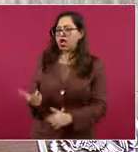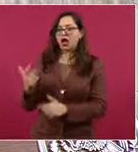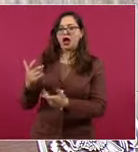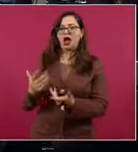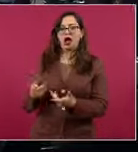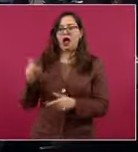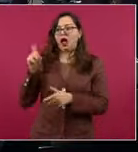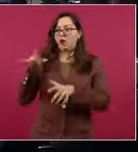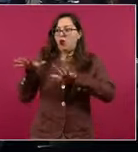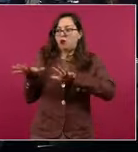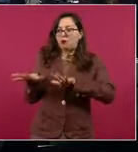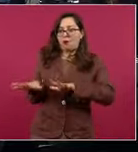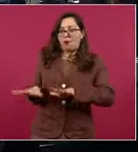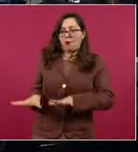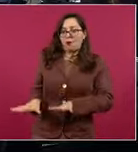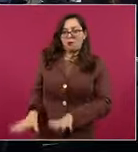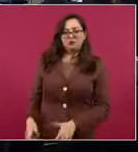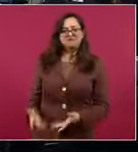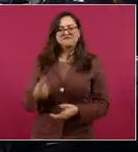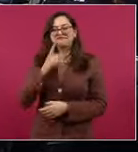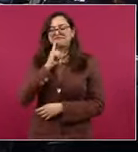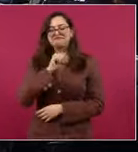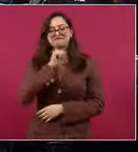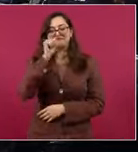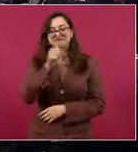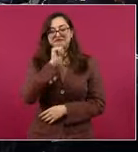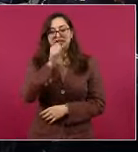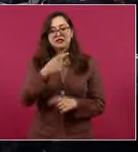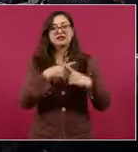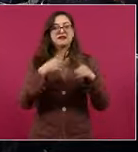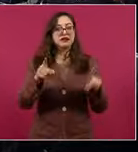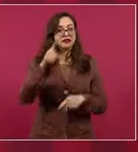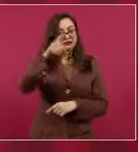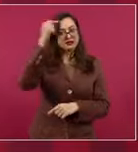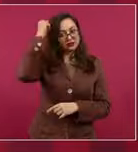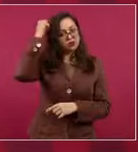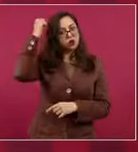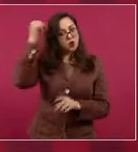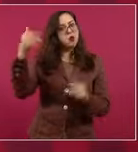de el lago de Texcoco o la refinería,